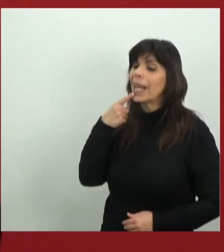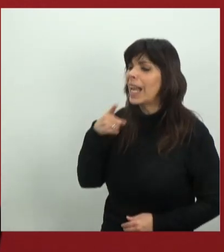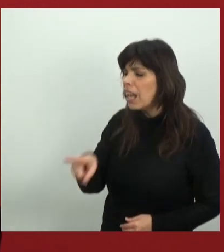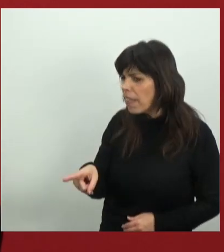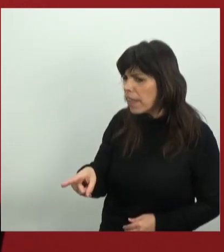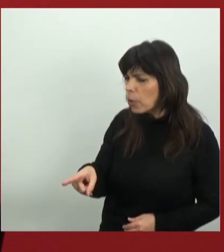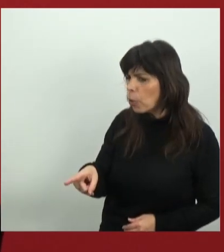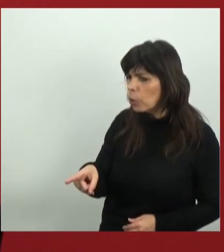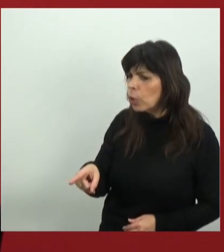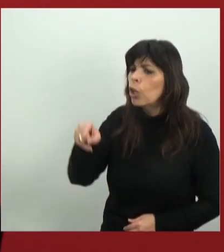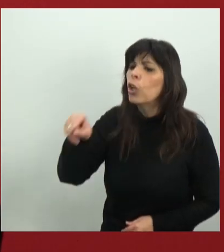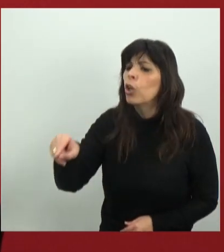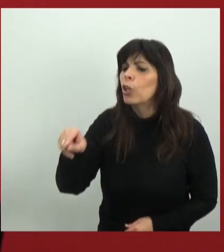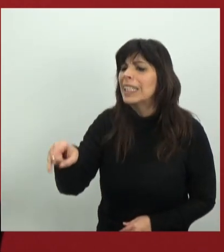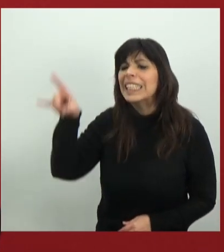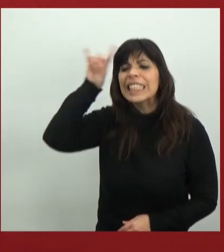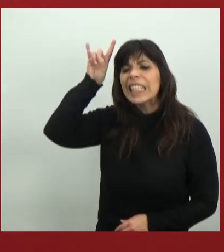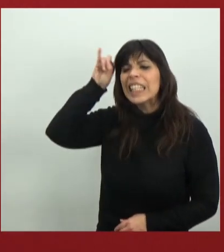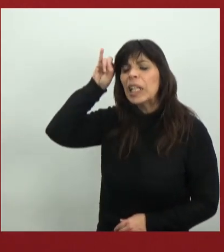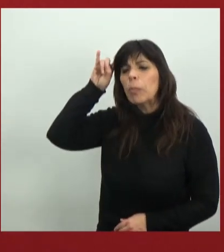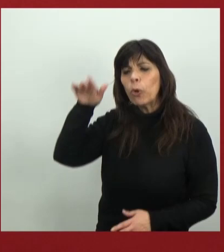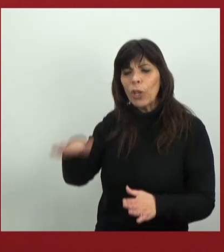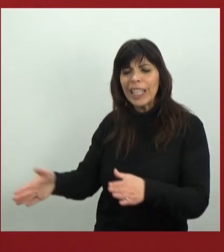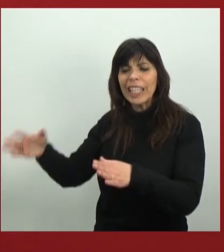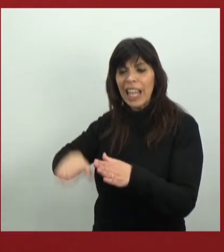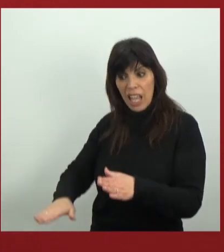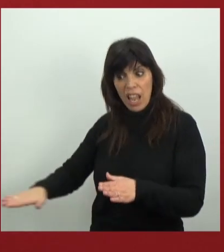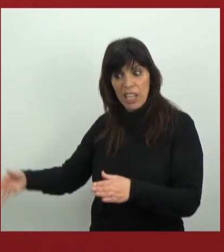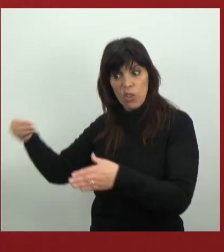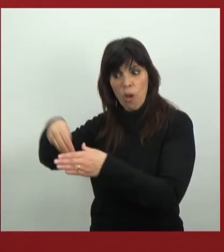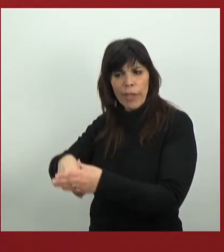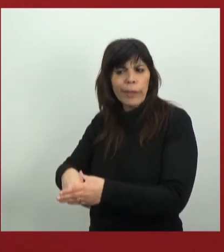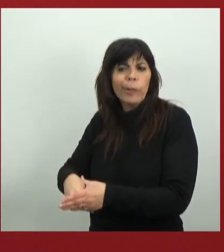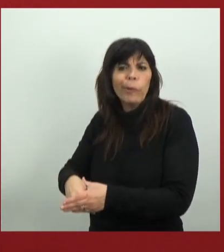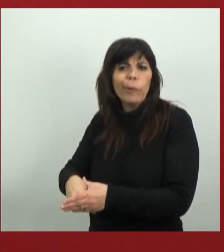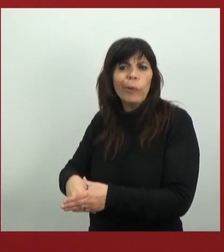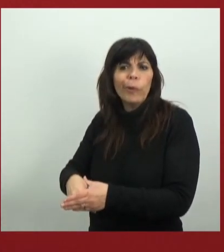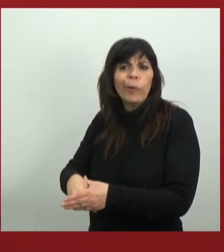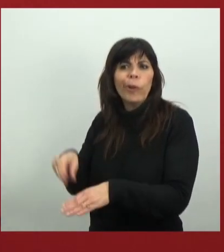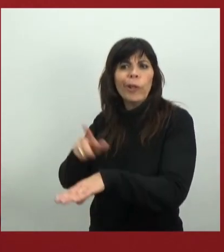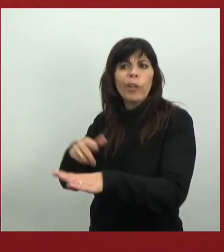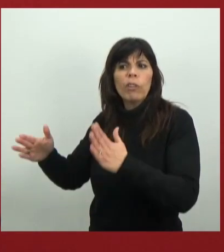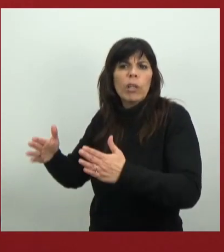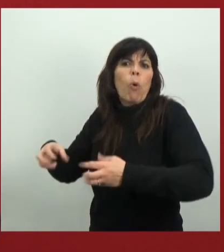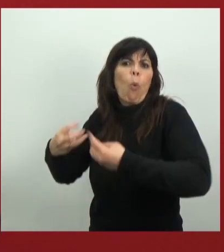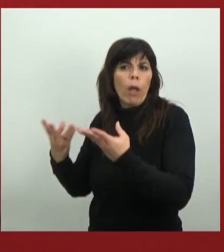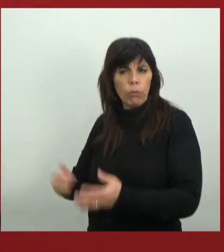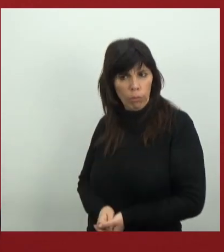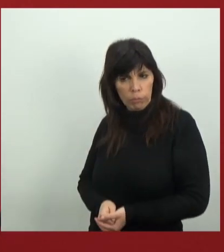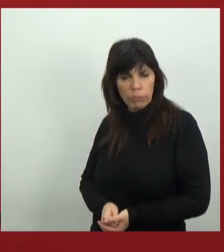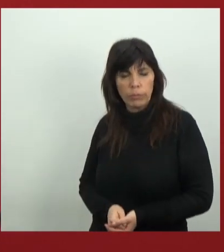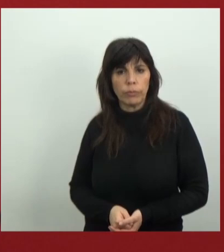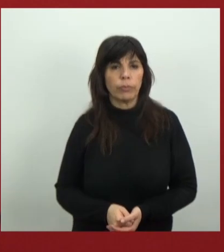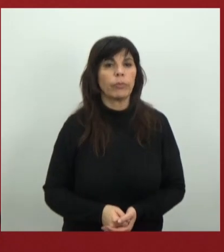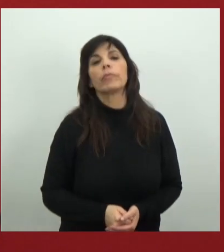tanto tiempo está en una persona, y déjame darles una pincelada pequeña que quiero que comprendáis una cosa.